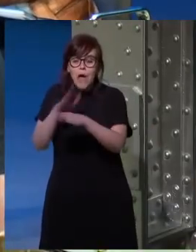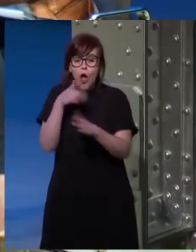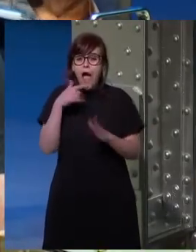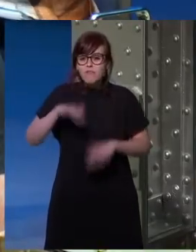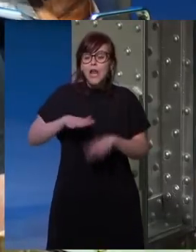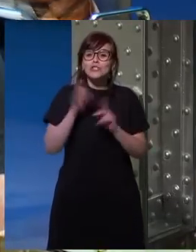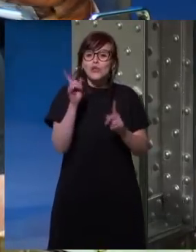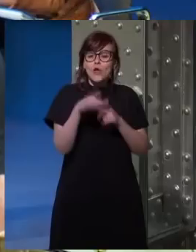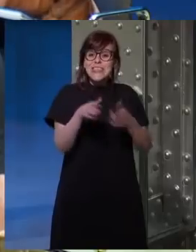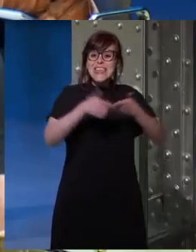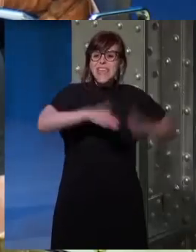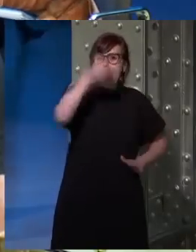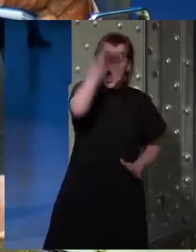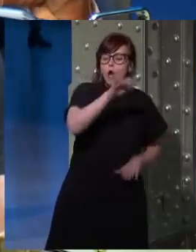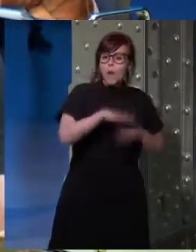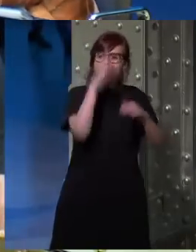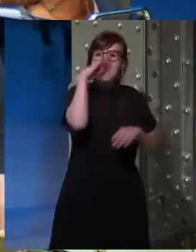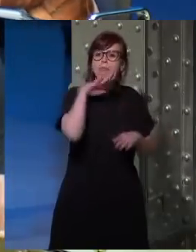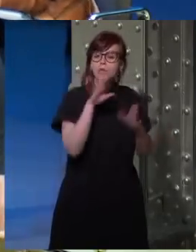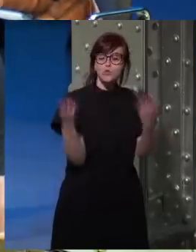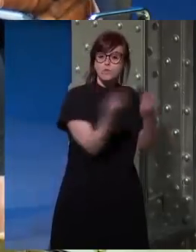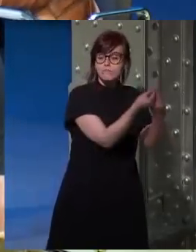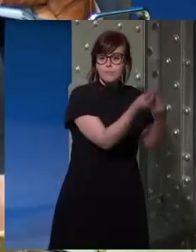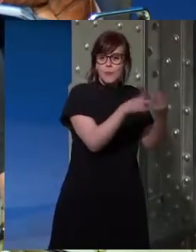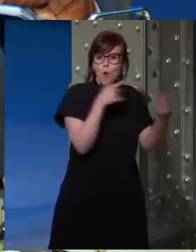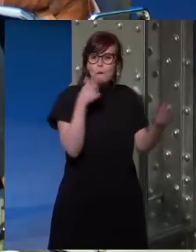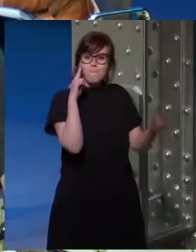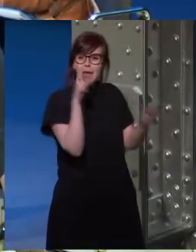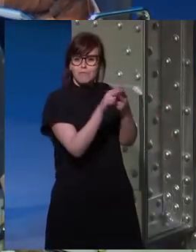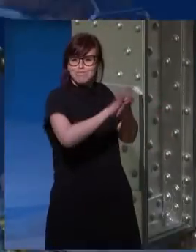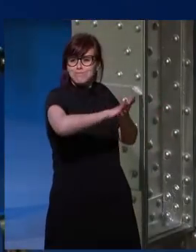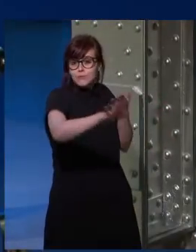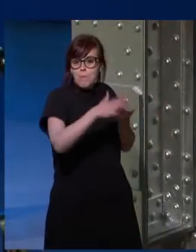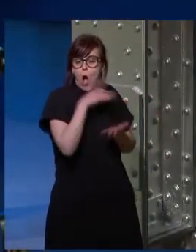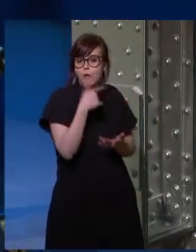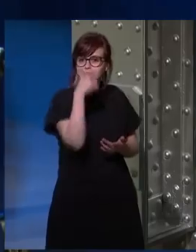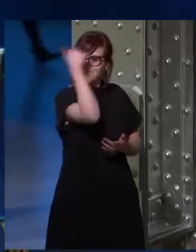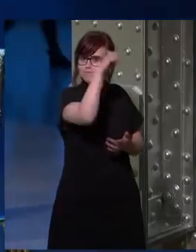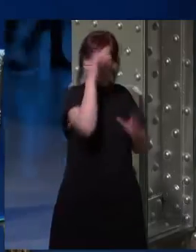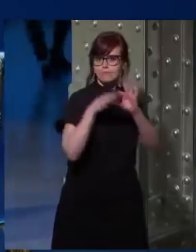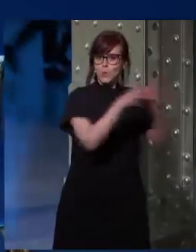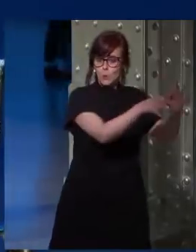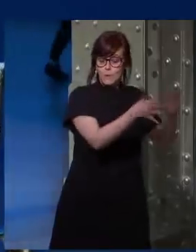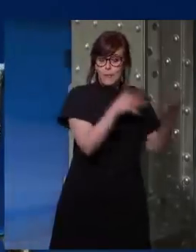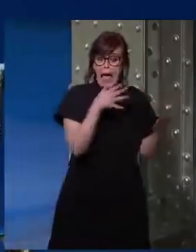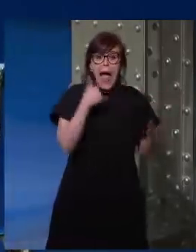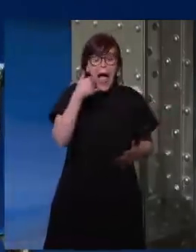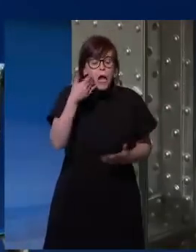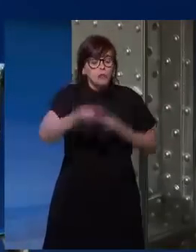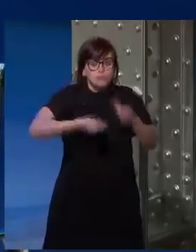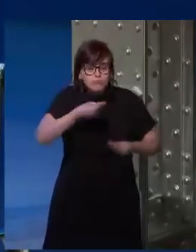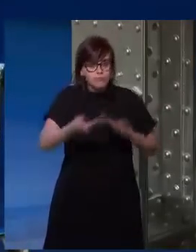solo lo podía ver en verano, y ni siquiera eso se acabó cumpliendo, ¿no? Y ahí dijo, ostras, aquí está pasando algo y hay que reaccionar. Pero es que luego